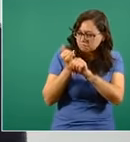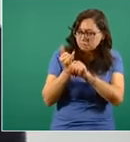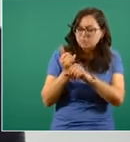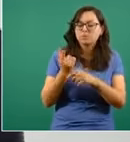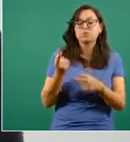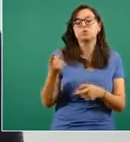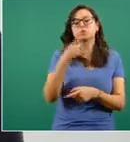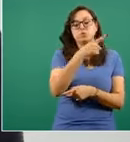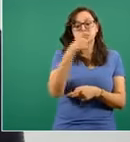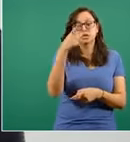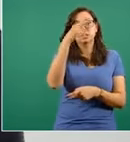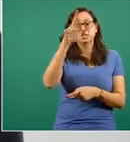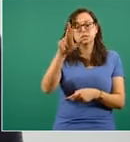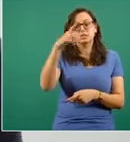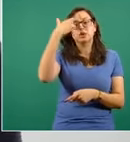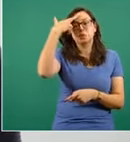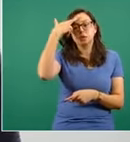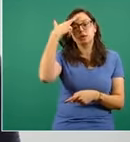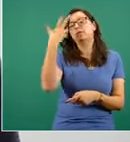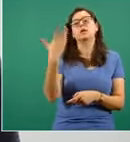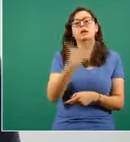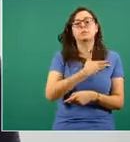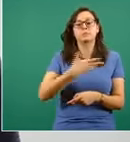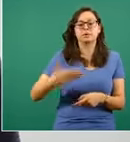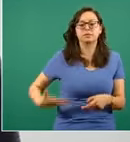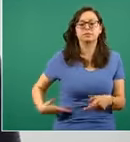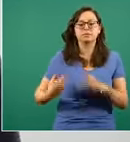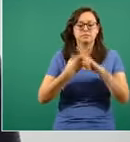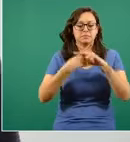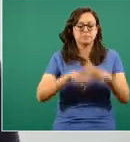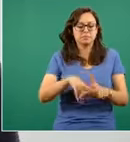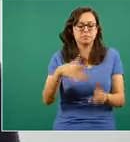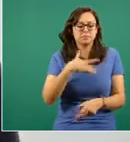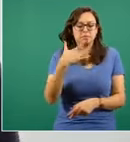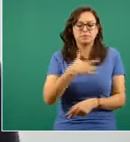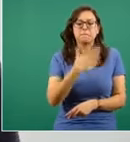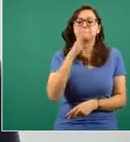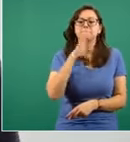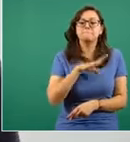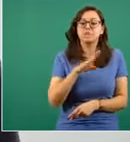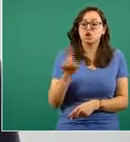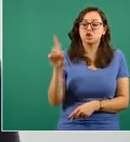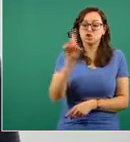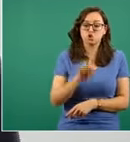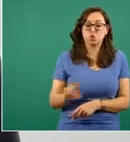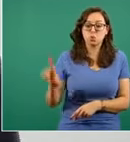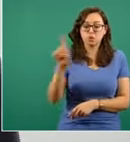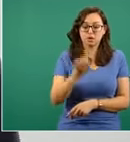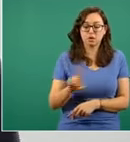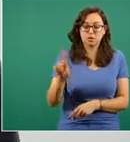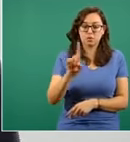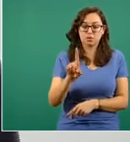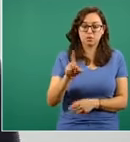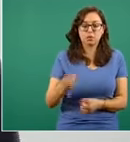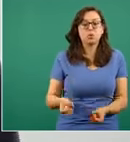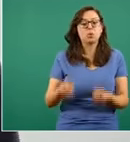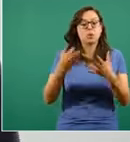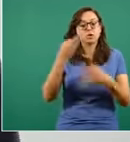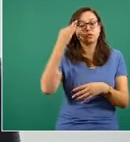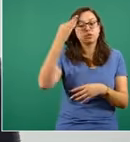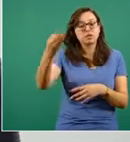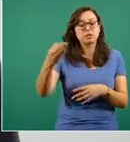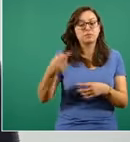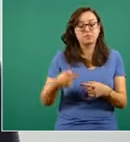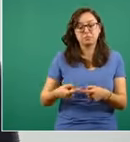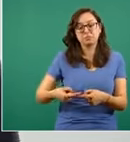recuerden que el señor presidente inició con signos y síntomas un día domingo, lo hemos comentado en varias ocasiones. El periodo de incubación puede ir desde